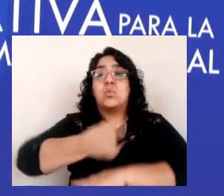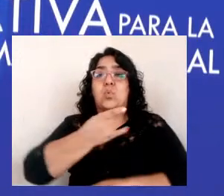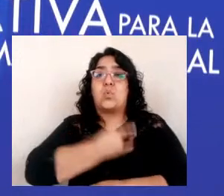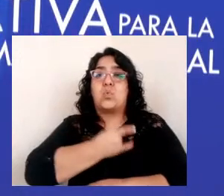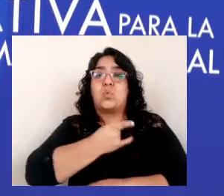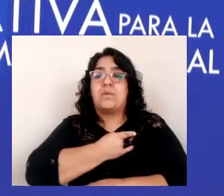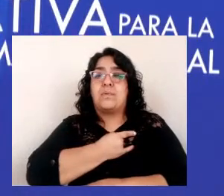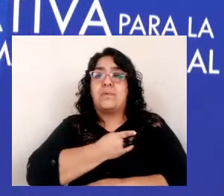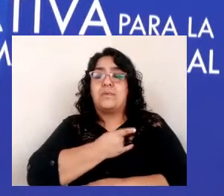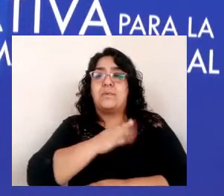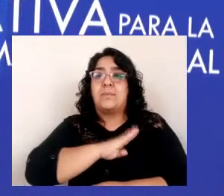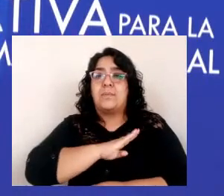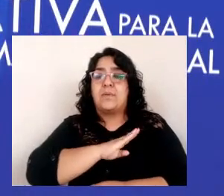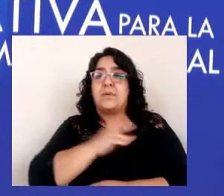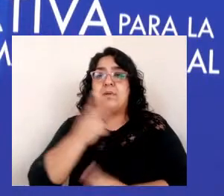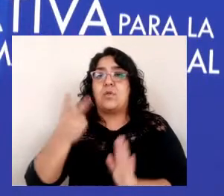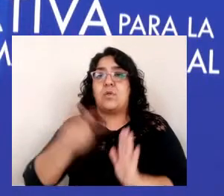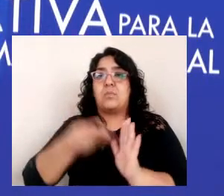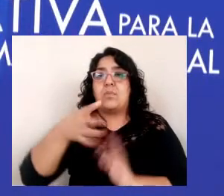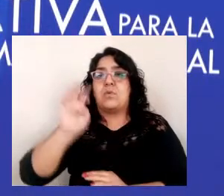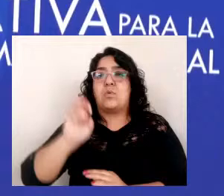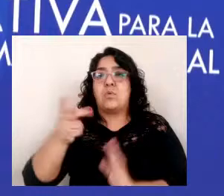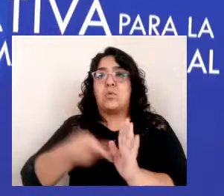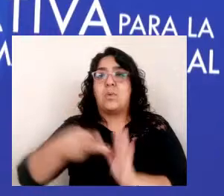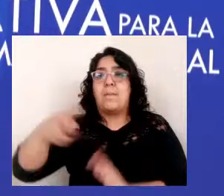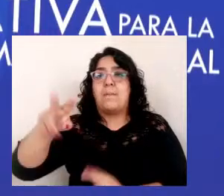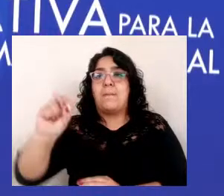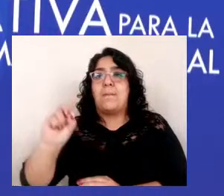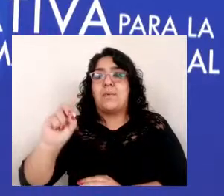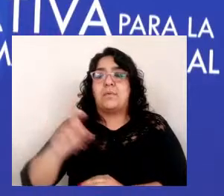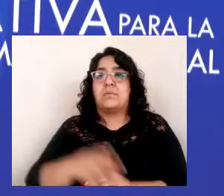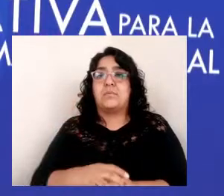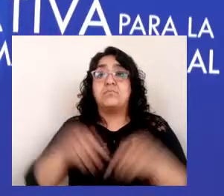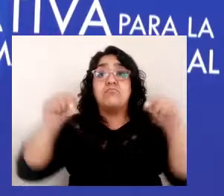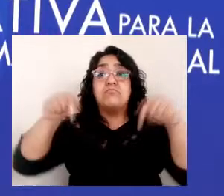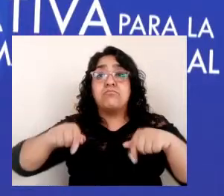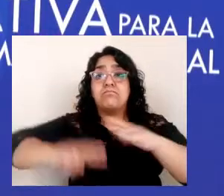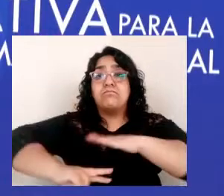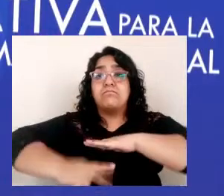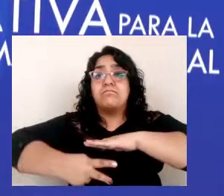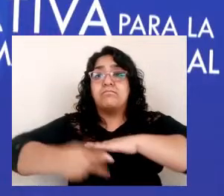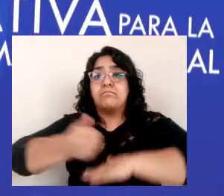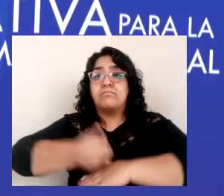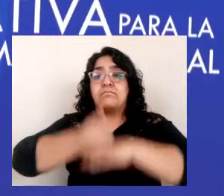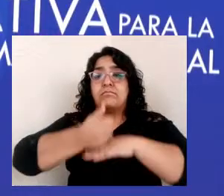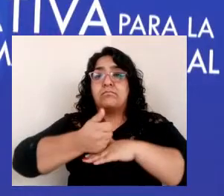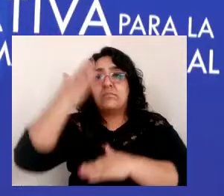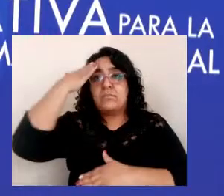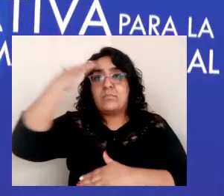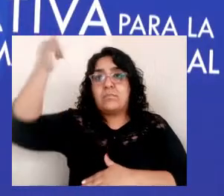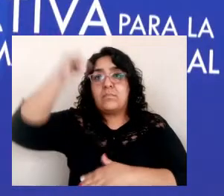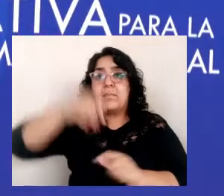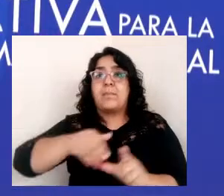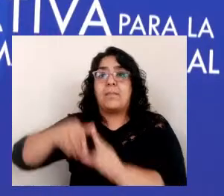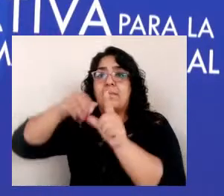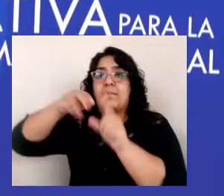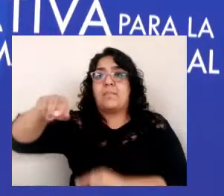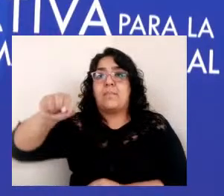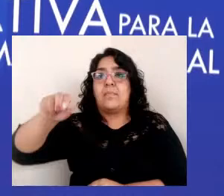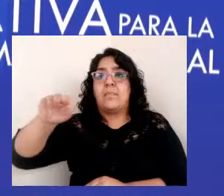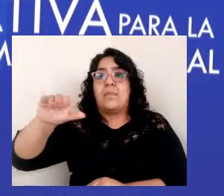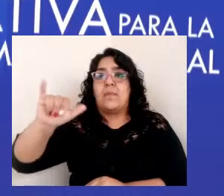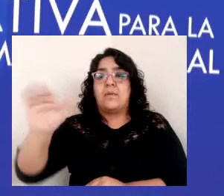2019-2020. Con ustedes, la vicerrectora académica magíster Nancy Andrea Belalcázar